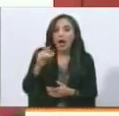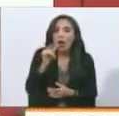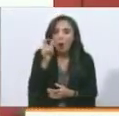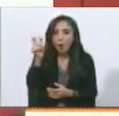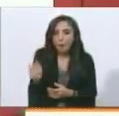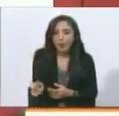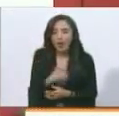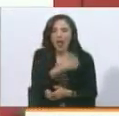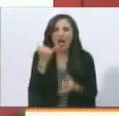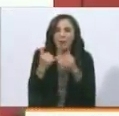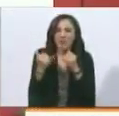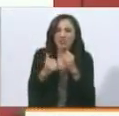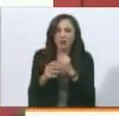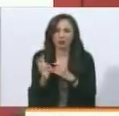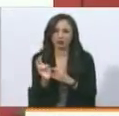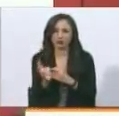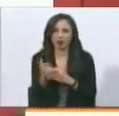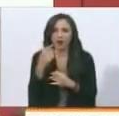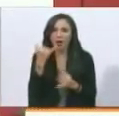Monasterio.